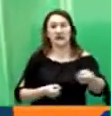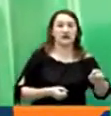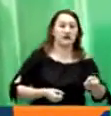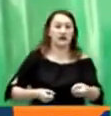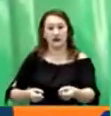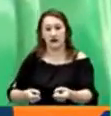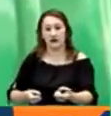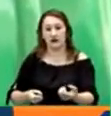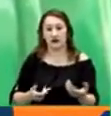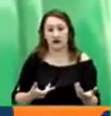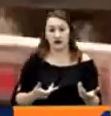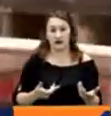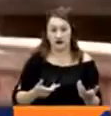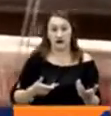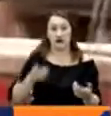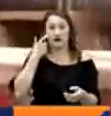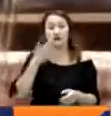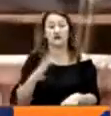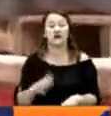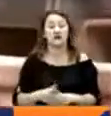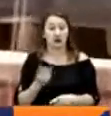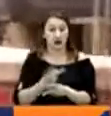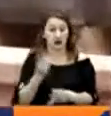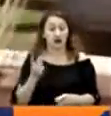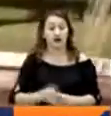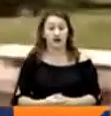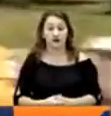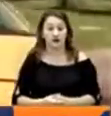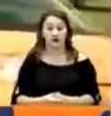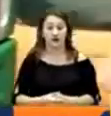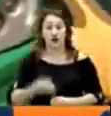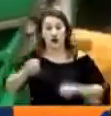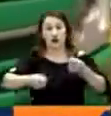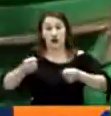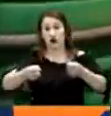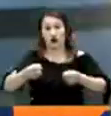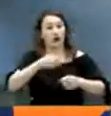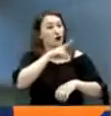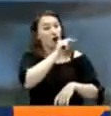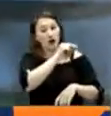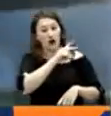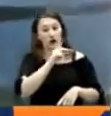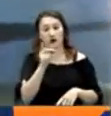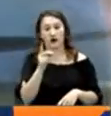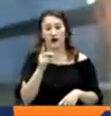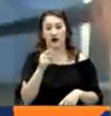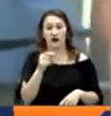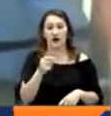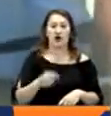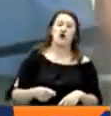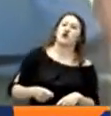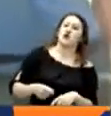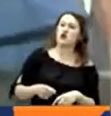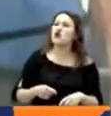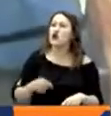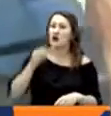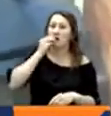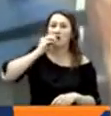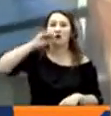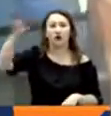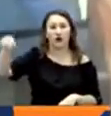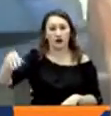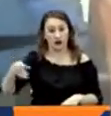mantienen como columpiándose en ahí. Y cuando los conductores intentan evitar que se cuelguen, lo escupen a uno, lo escupen por la